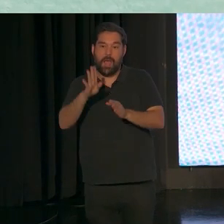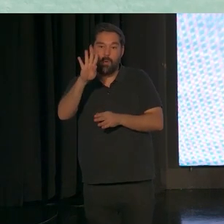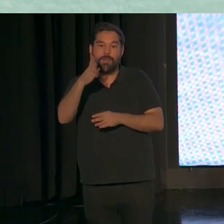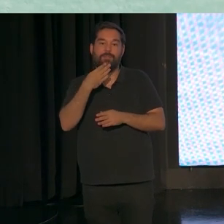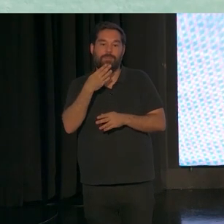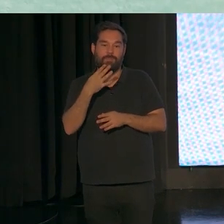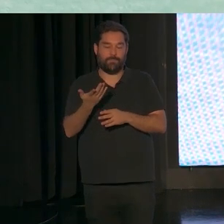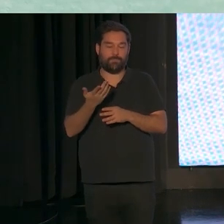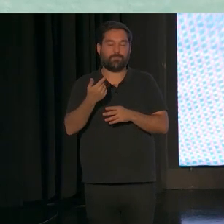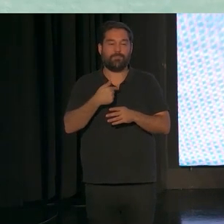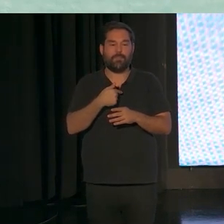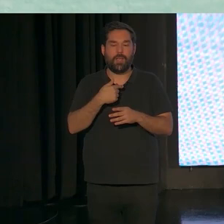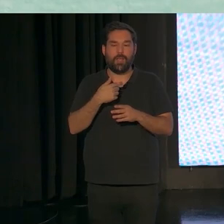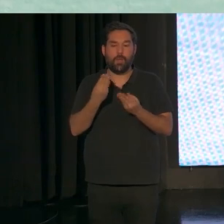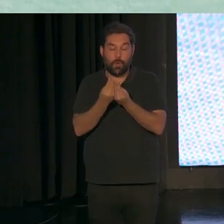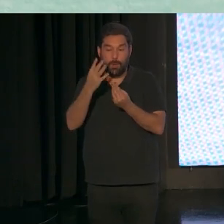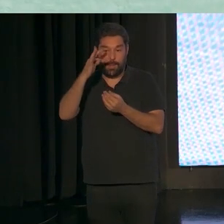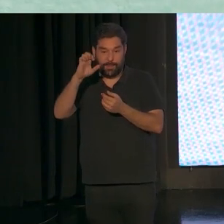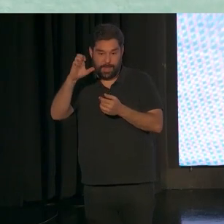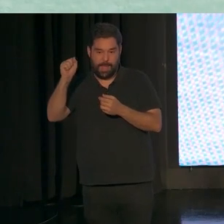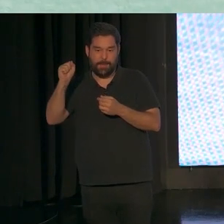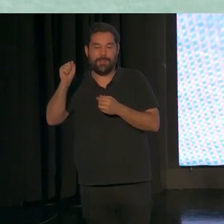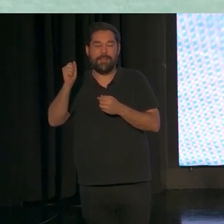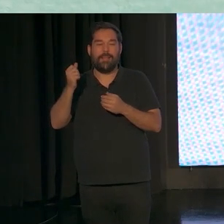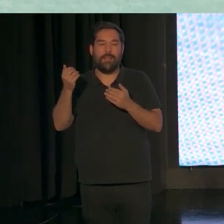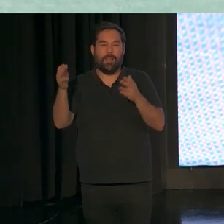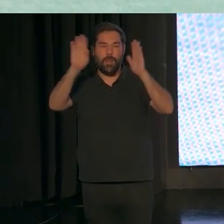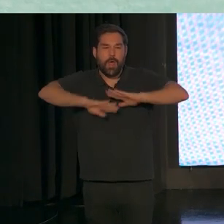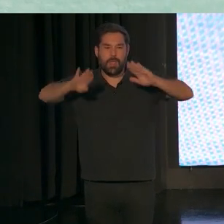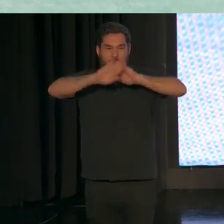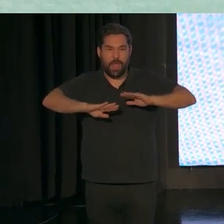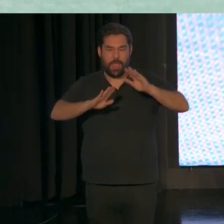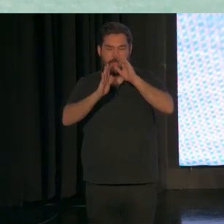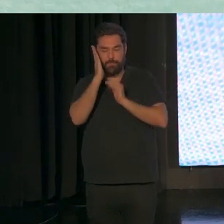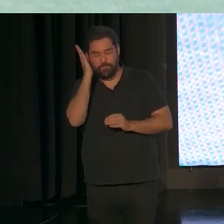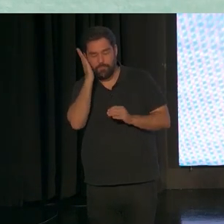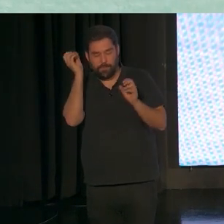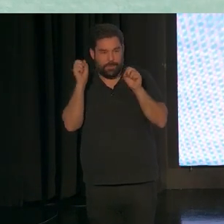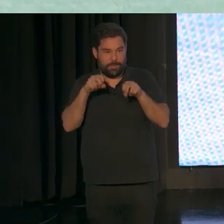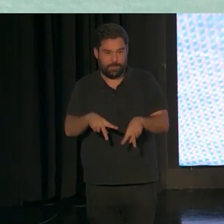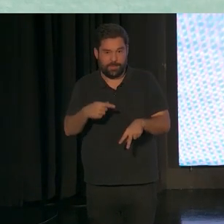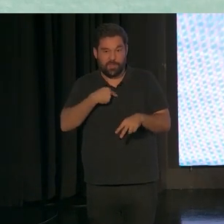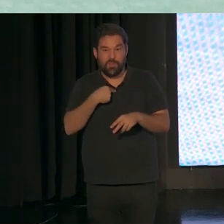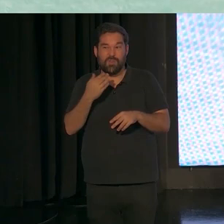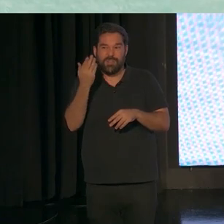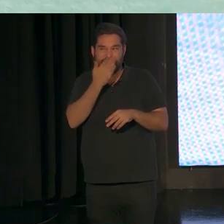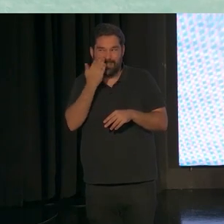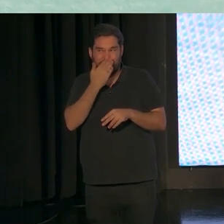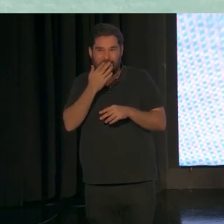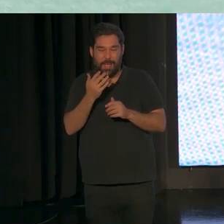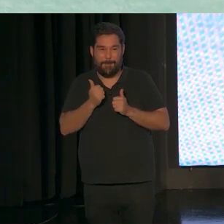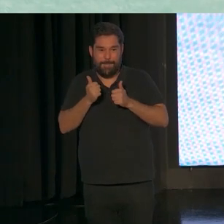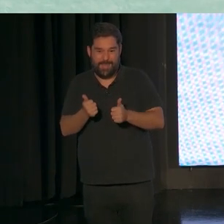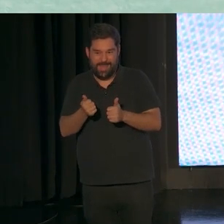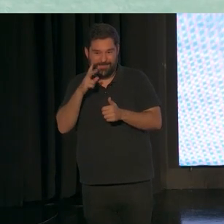decía llevo noches Sin dormir Tengo muchísima ansiedad desde que ha empezado el colegio no veo a mi hijo bien no me dicen nada en el